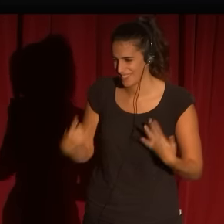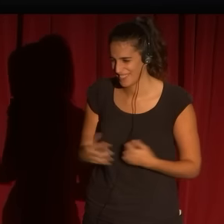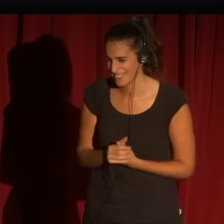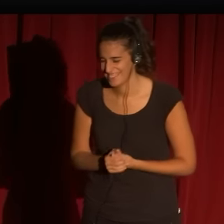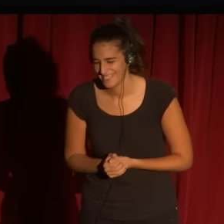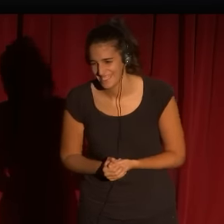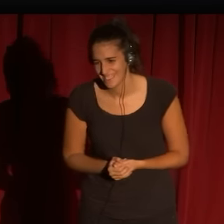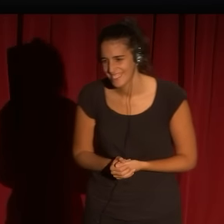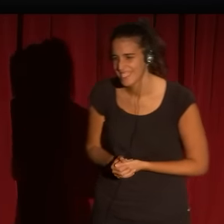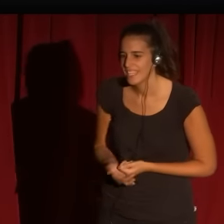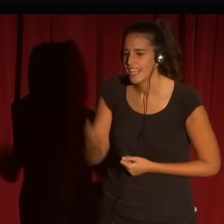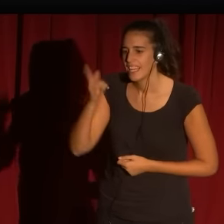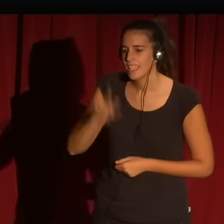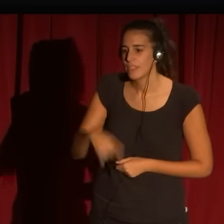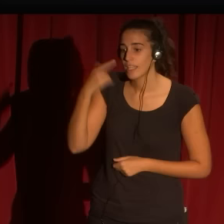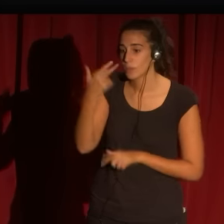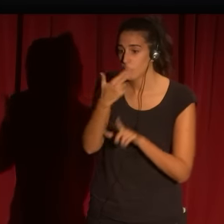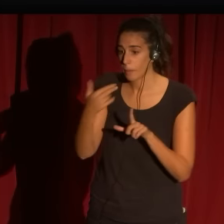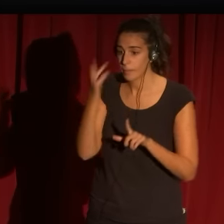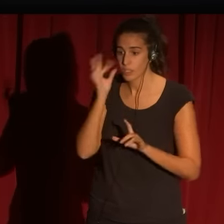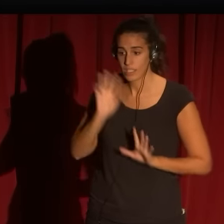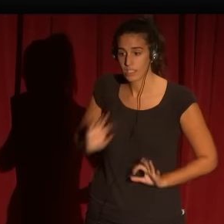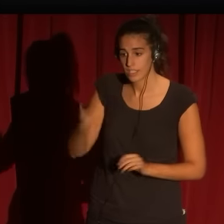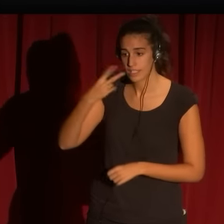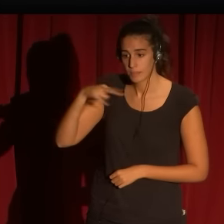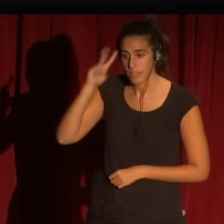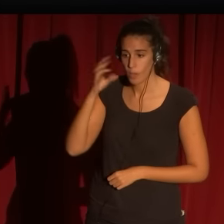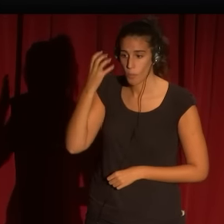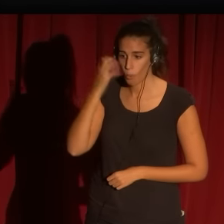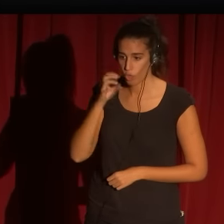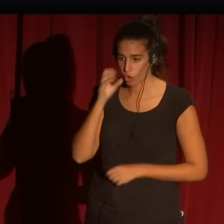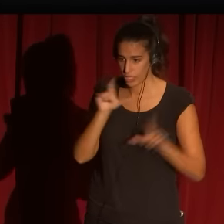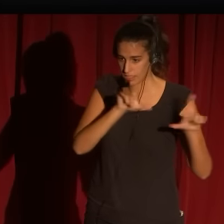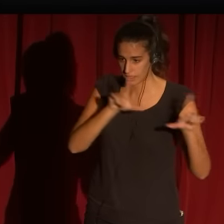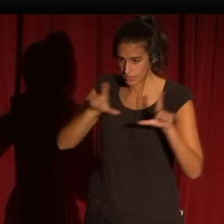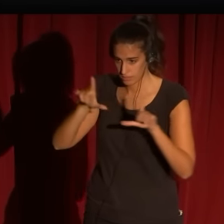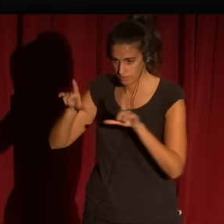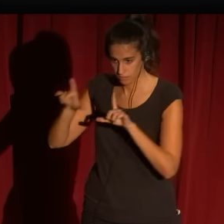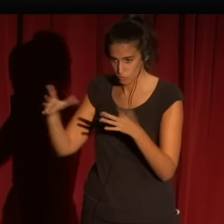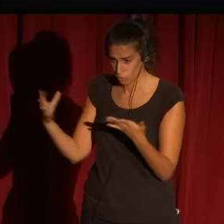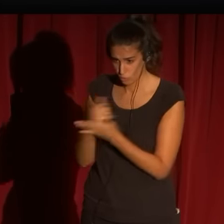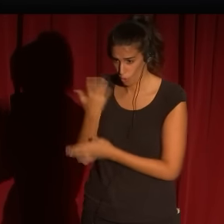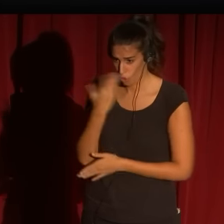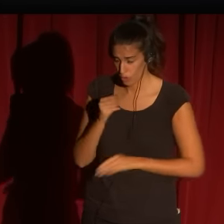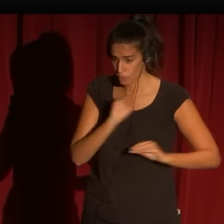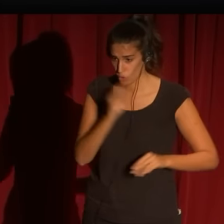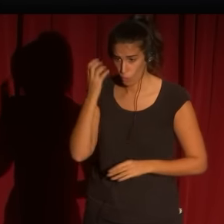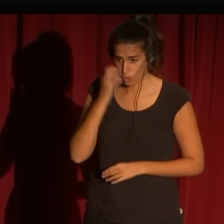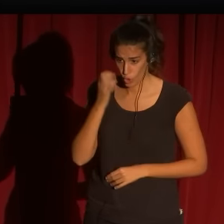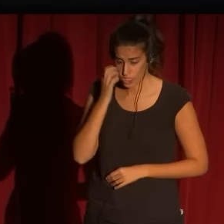1621 sabemos también que es una pintora que se especializa en pintar bodegones todo lo que conocemos de humanos son bodegones